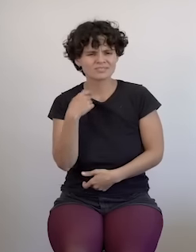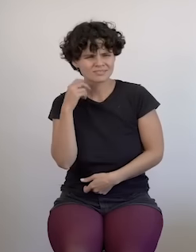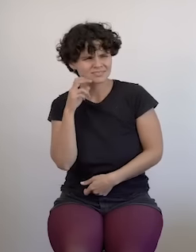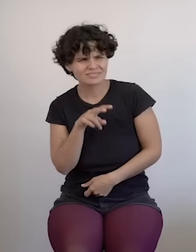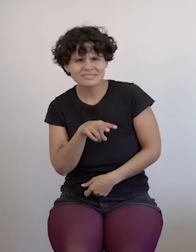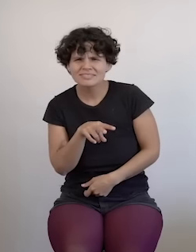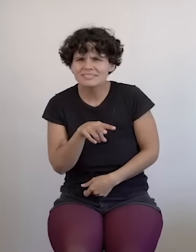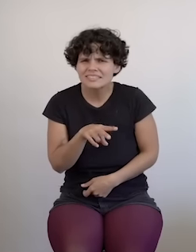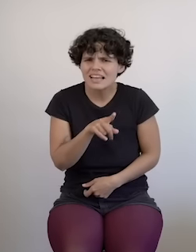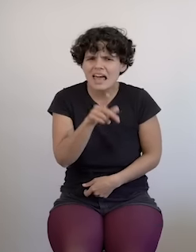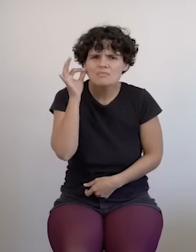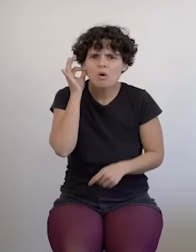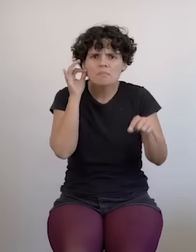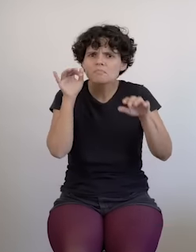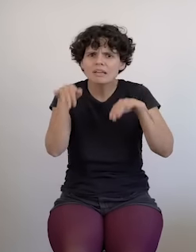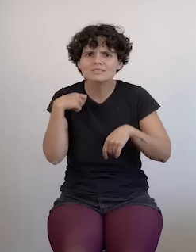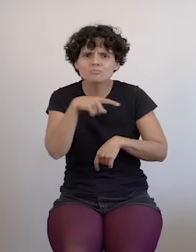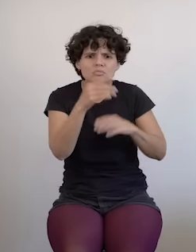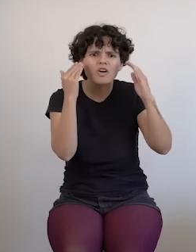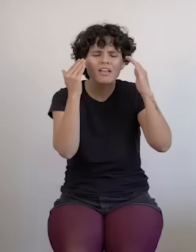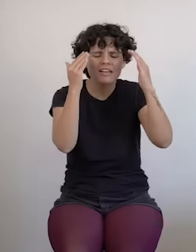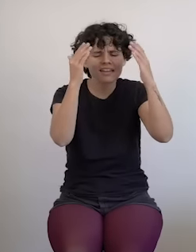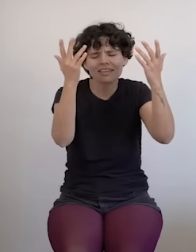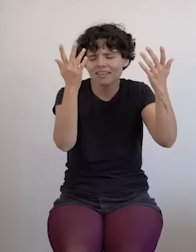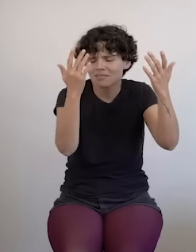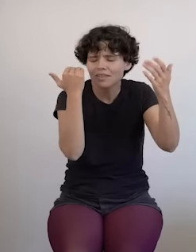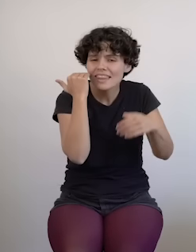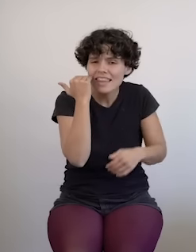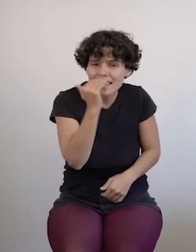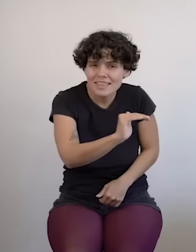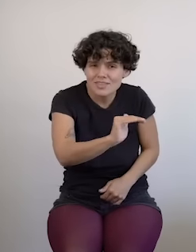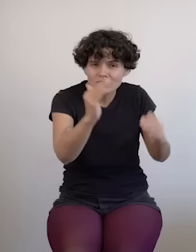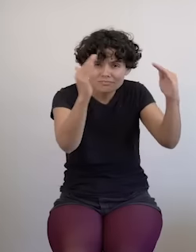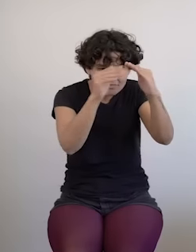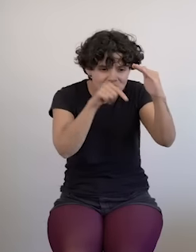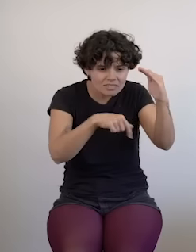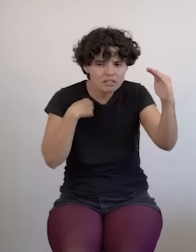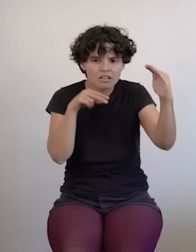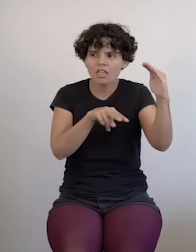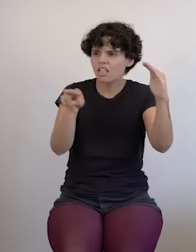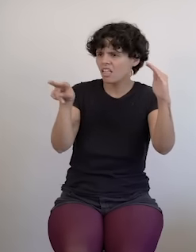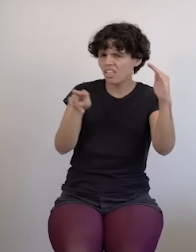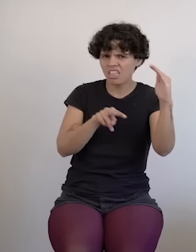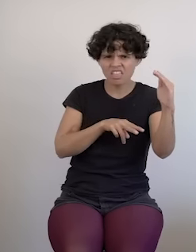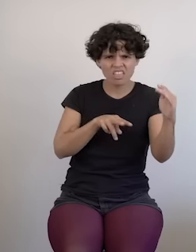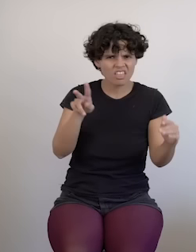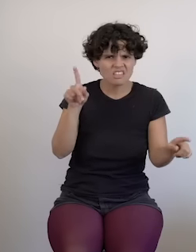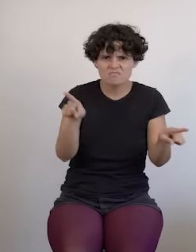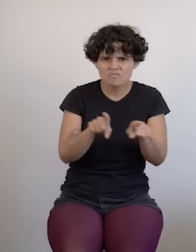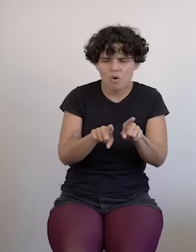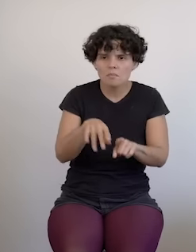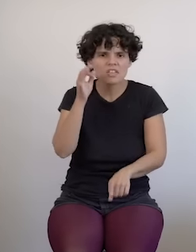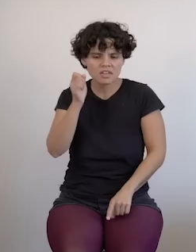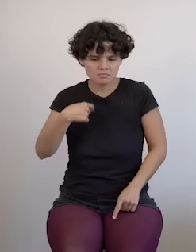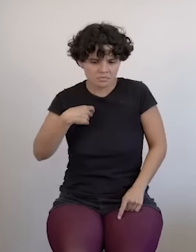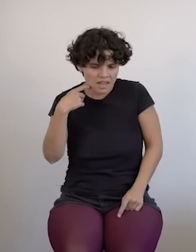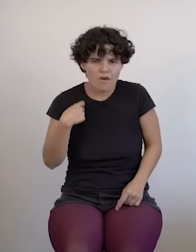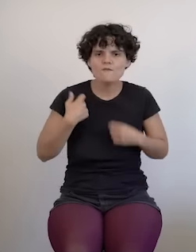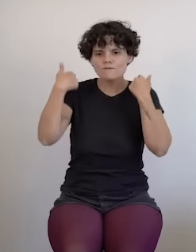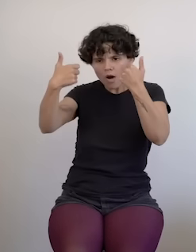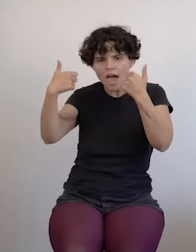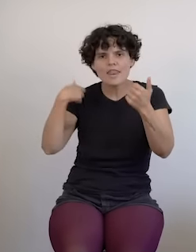sentí, dije, esta loca me vio como el conocido que está ahí adentro. Y en vez de decir, este loco es bueno,